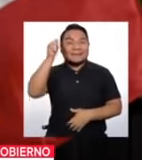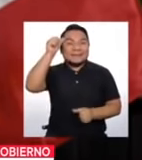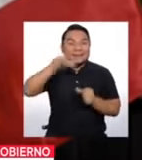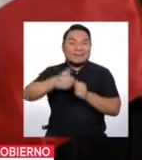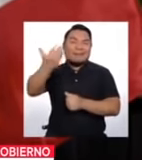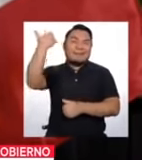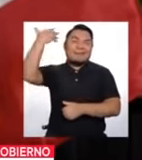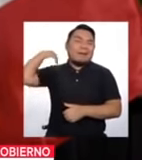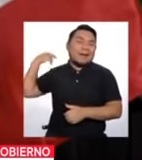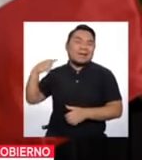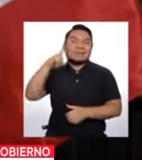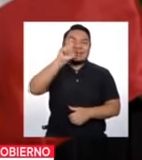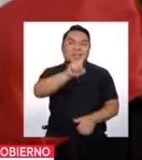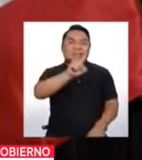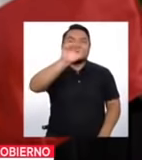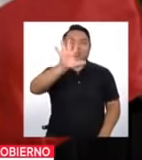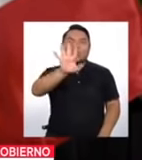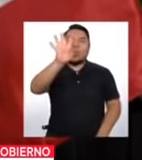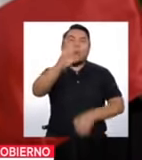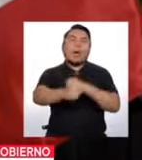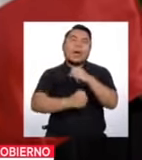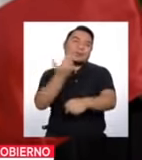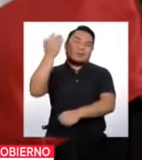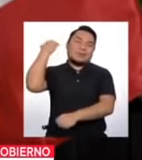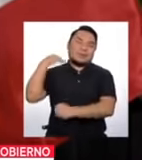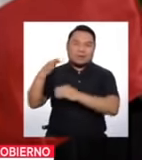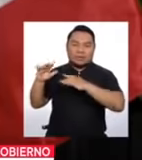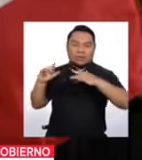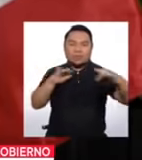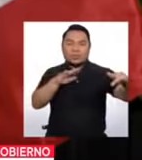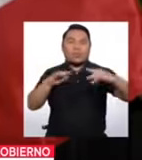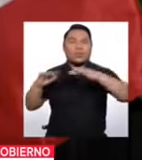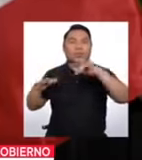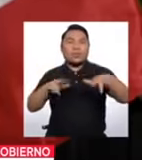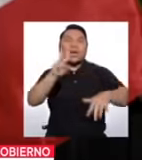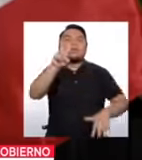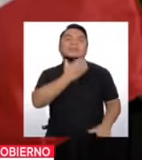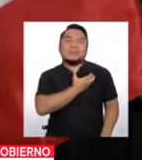hace 154 años. Y este combate